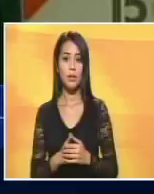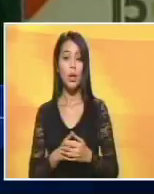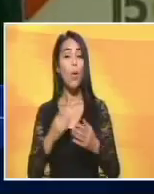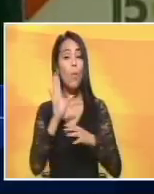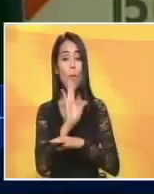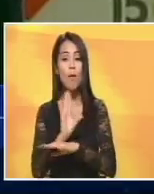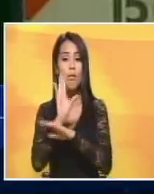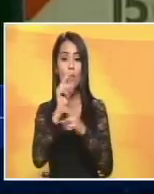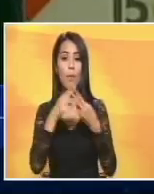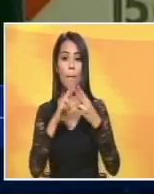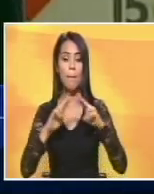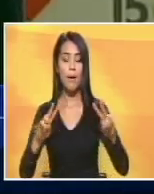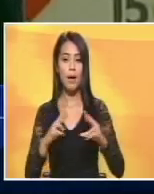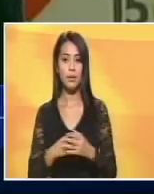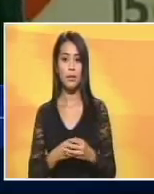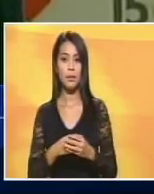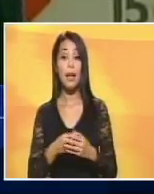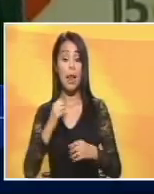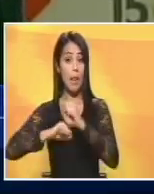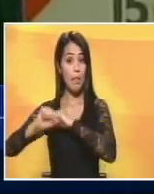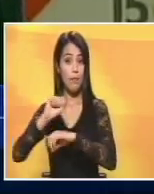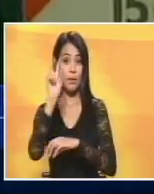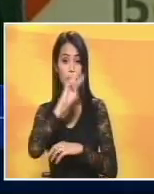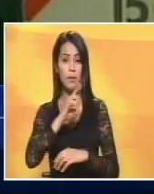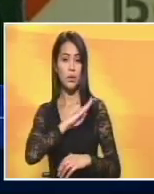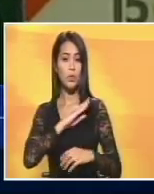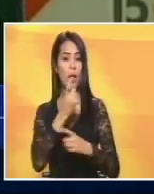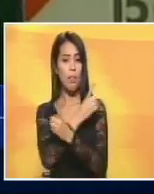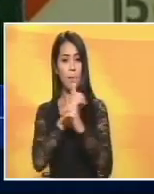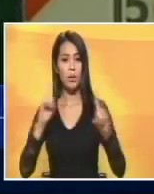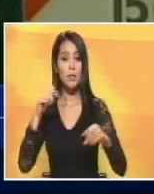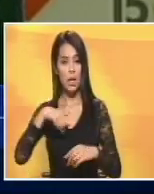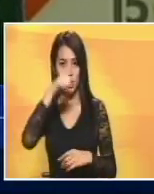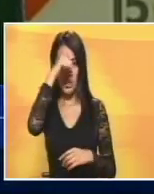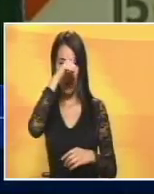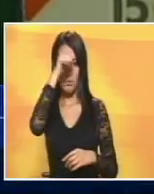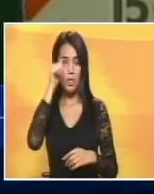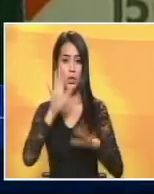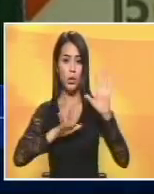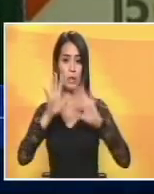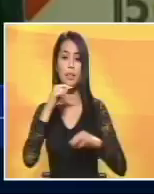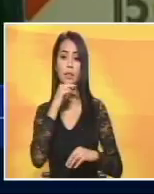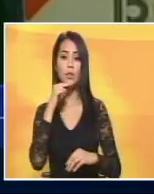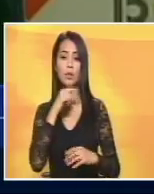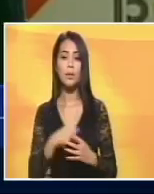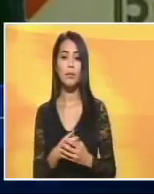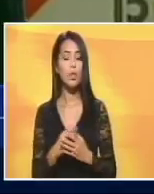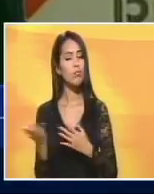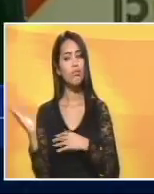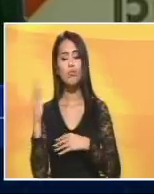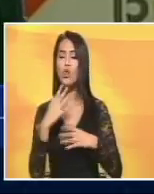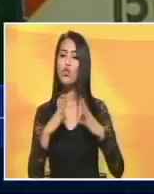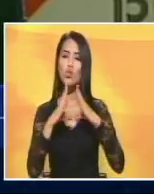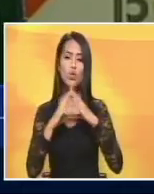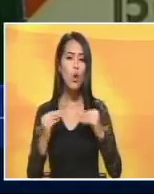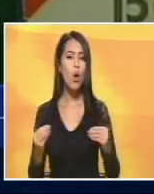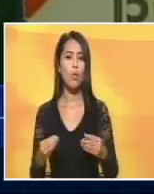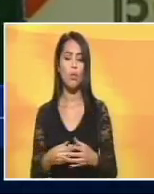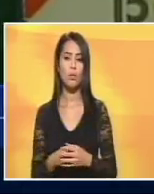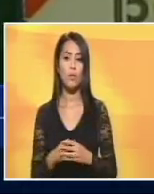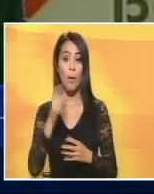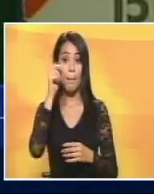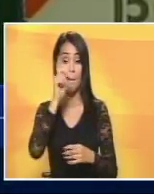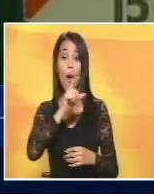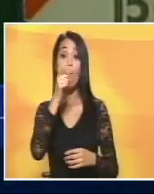cuidando la soberanía y cuidando la democracia. Así que este domingo 15 de octubre vamos todos y todas las venezolanas, todos